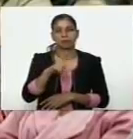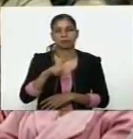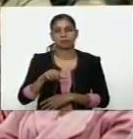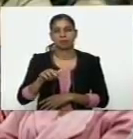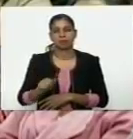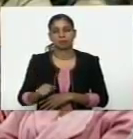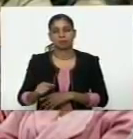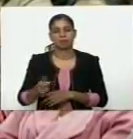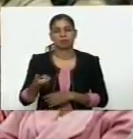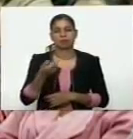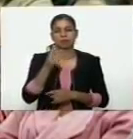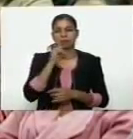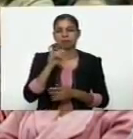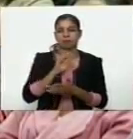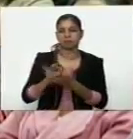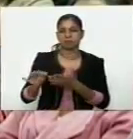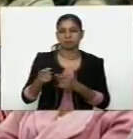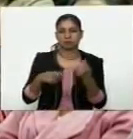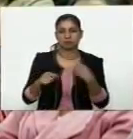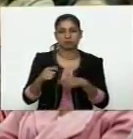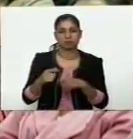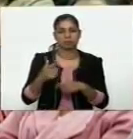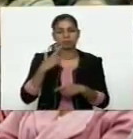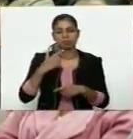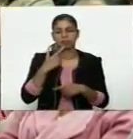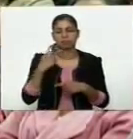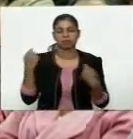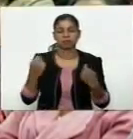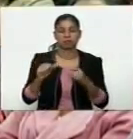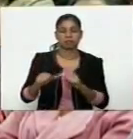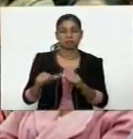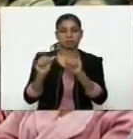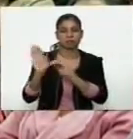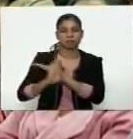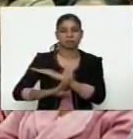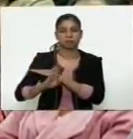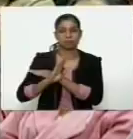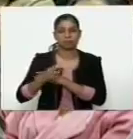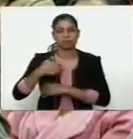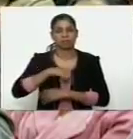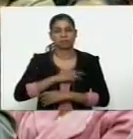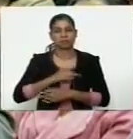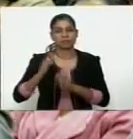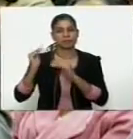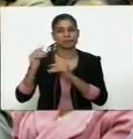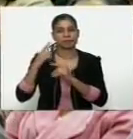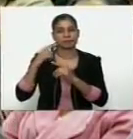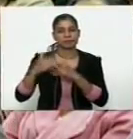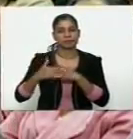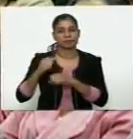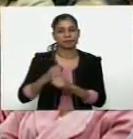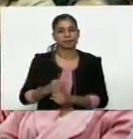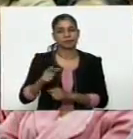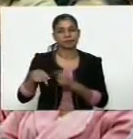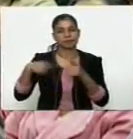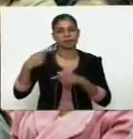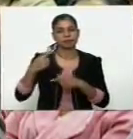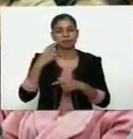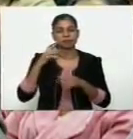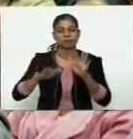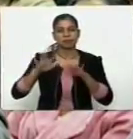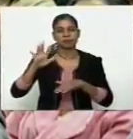de moneda. Seguimos en ofensiva. Y queremos decirle, señora Presidenta, que esperamos que en los próximos 15 días estén aquí presentes para